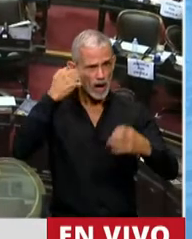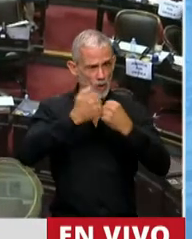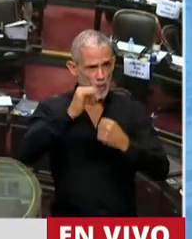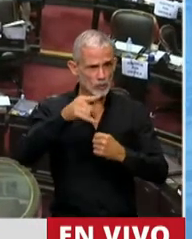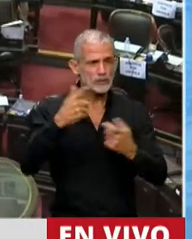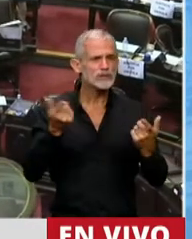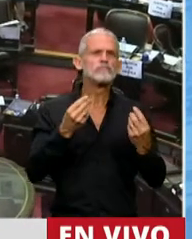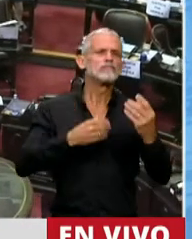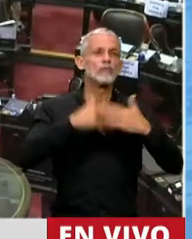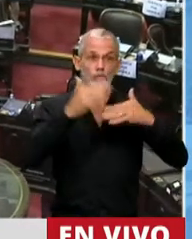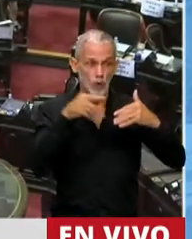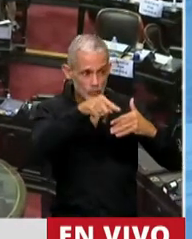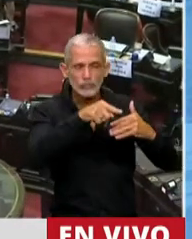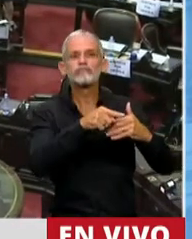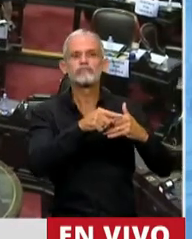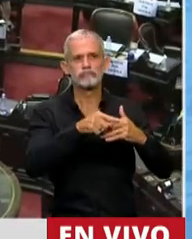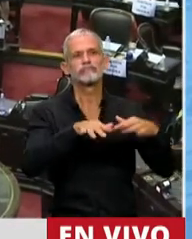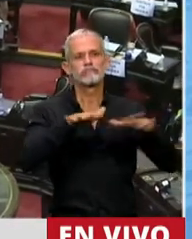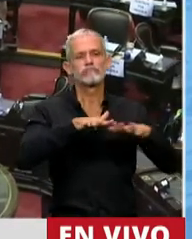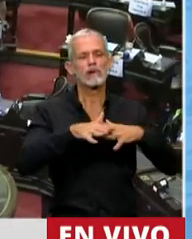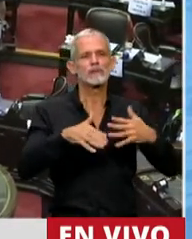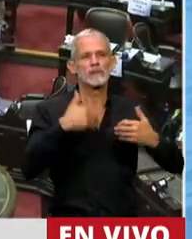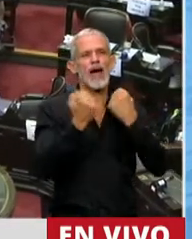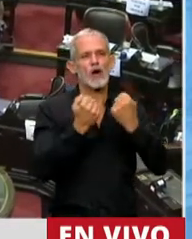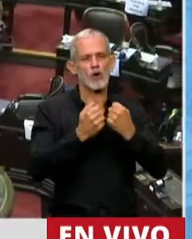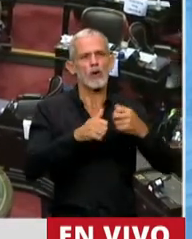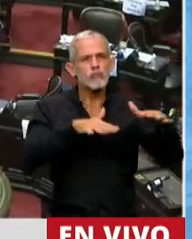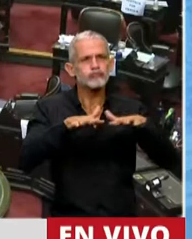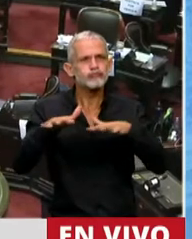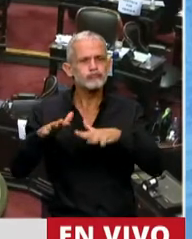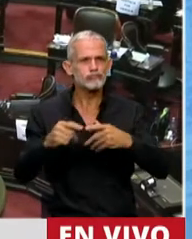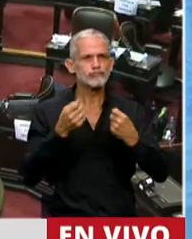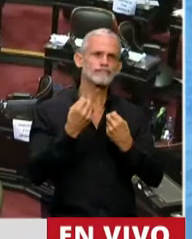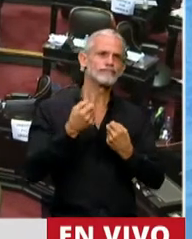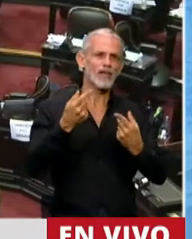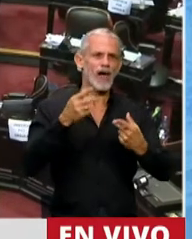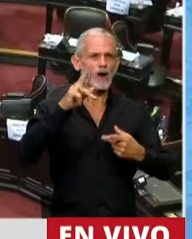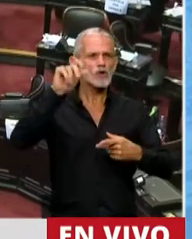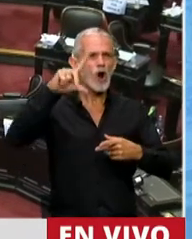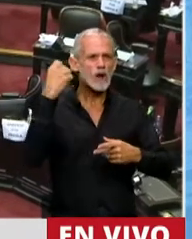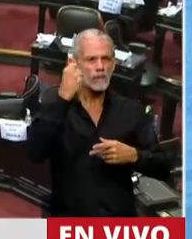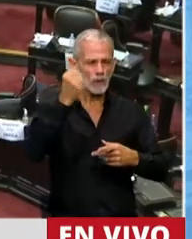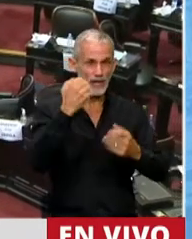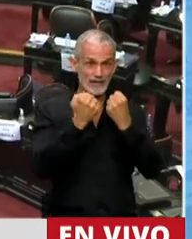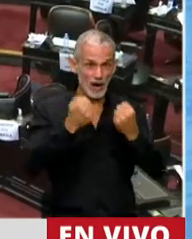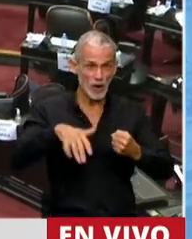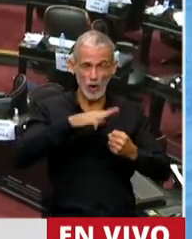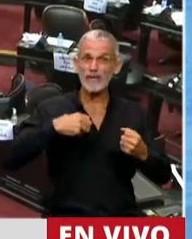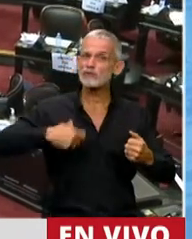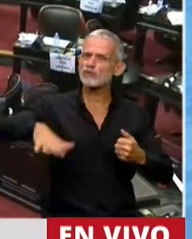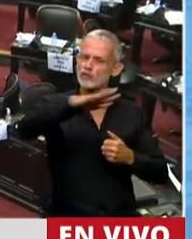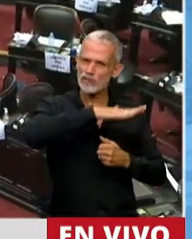La construcción es una actividad económica dinámica que cumple un rol importante en nuestra economía y